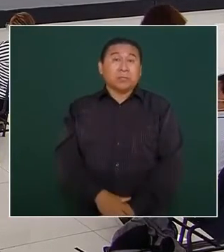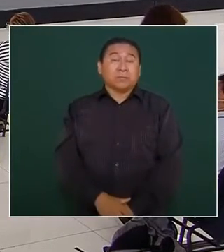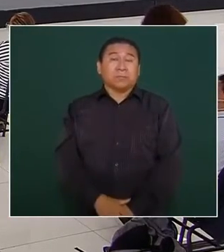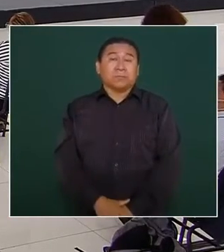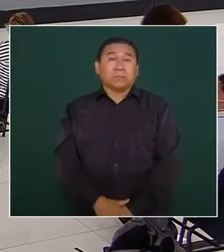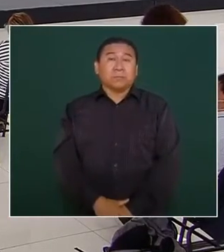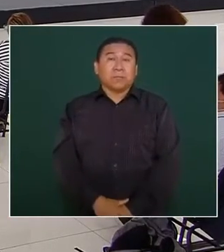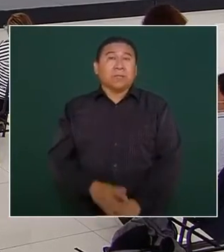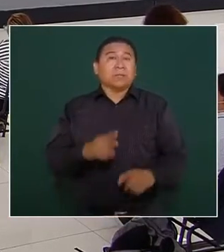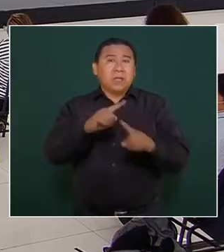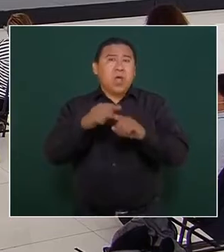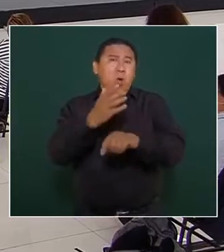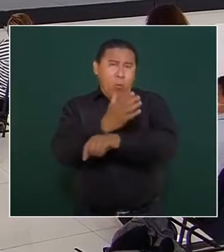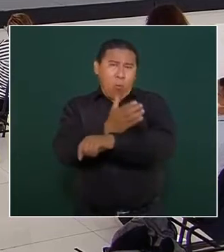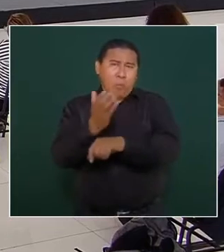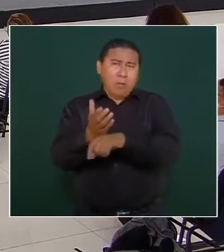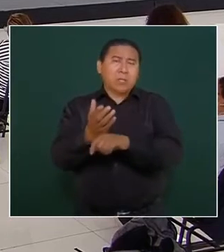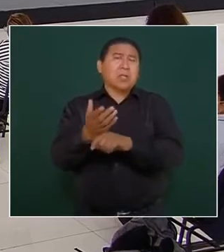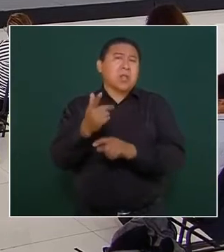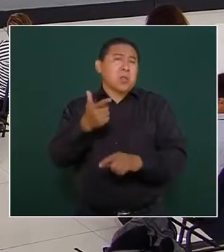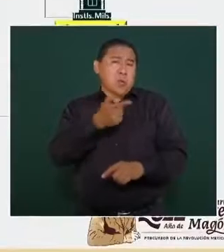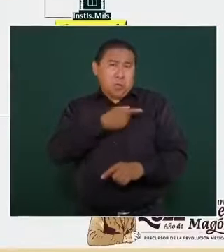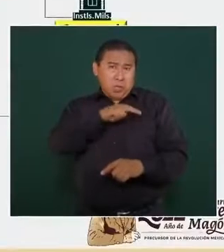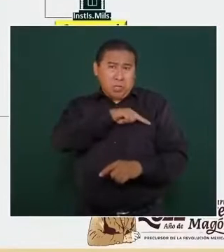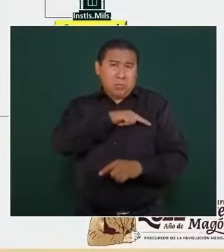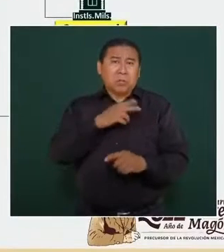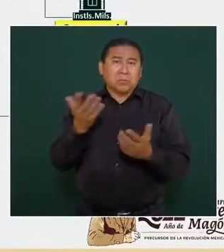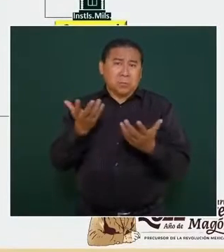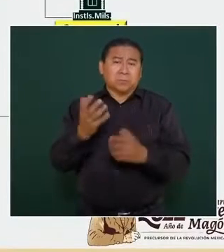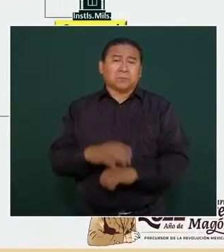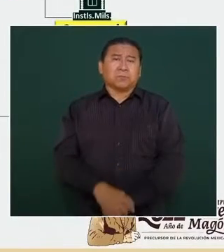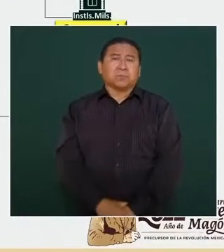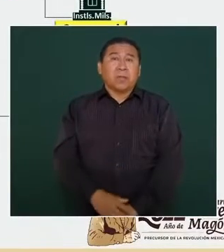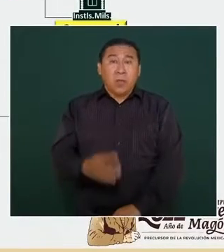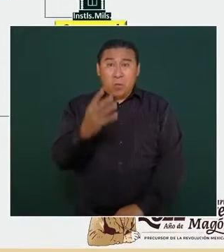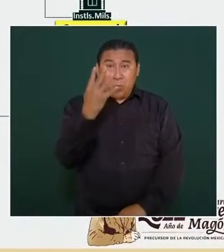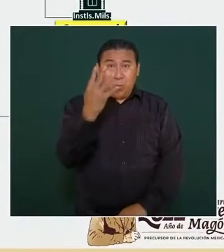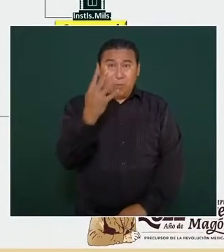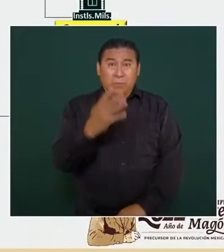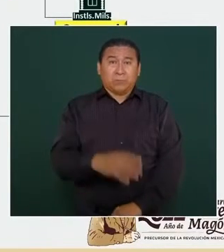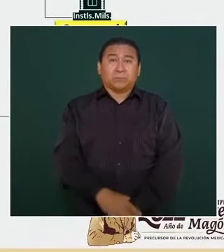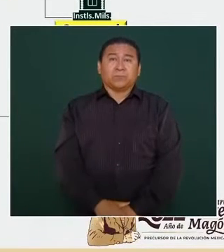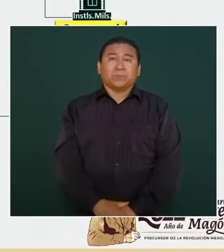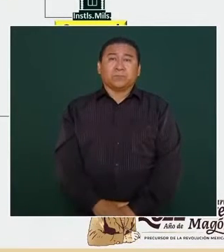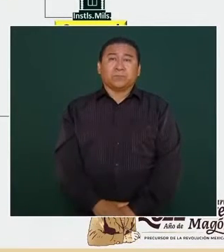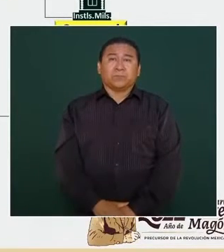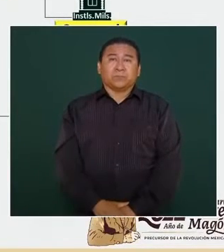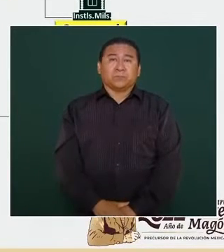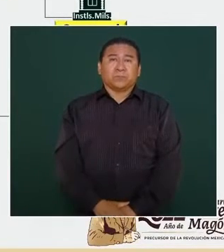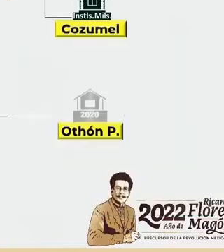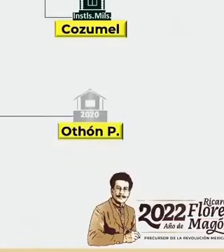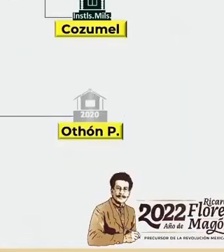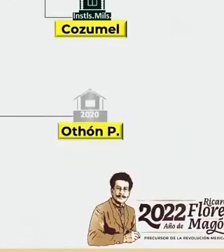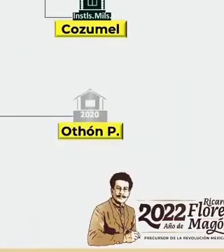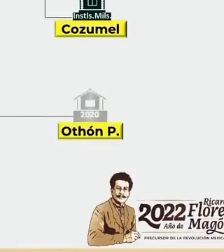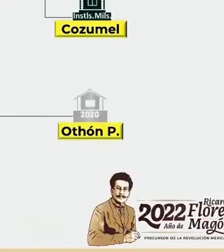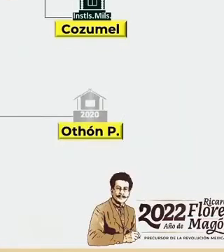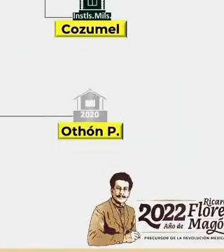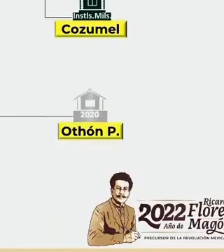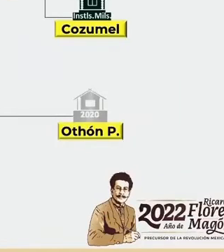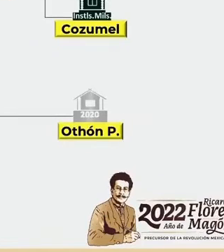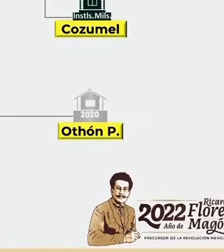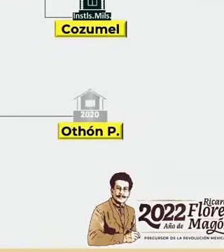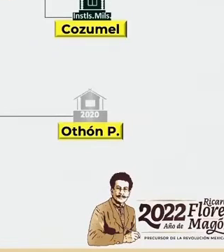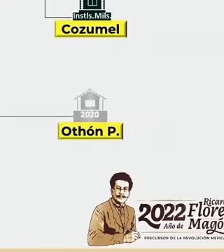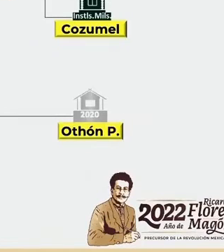construcción de las compañías de la Guardia Nacional, tenemos cuatro que fueron construidas ya en el 2020 y están ahí